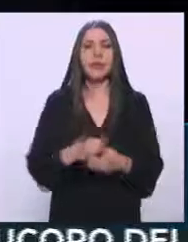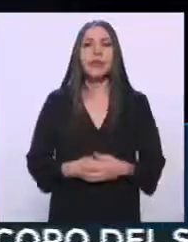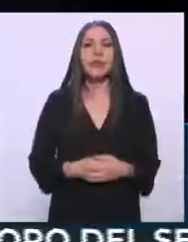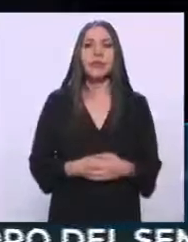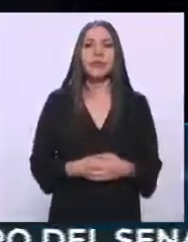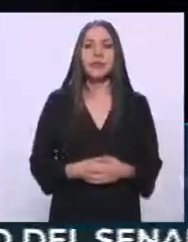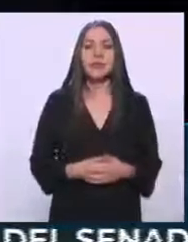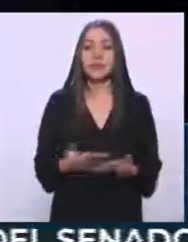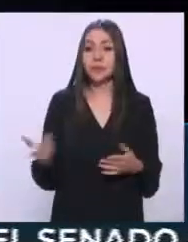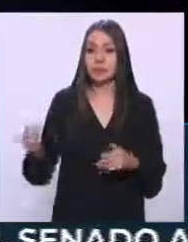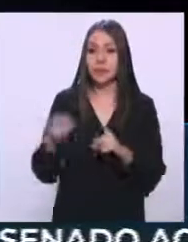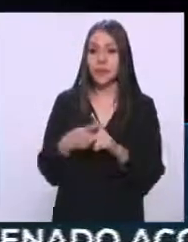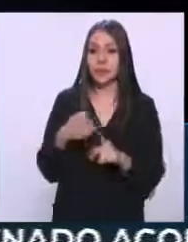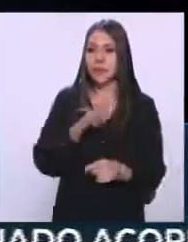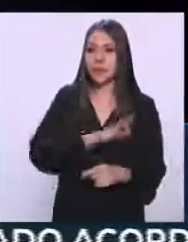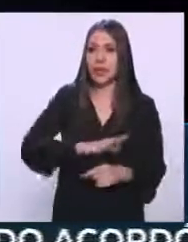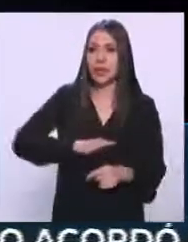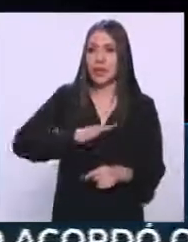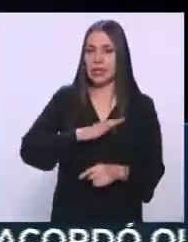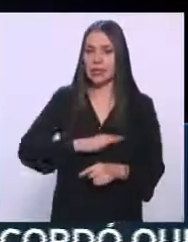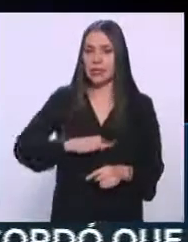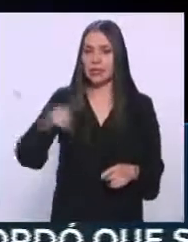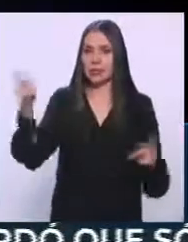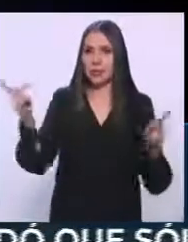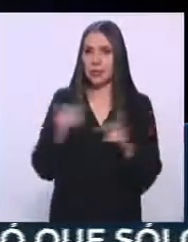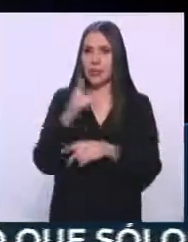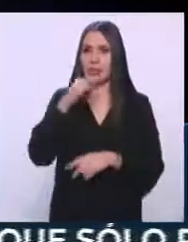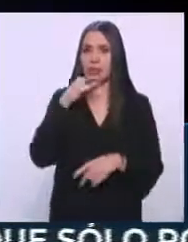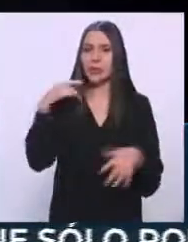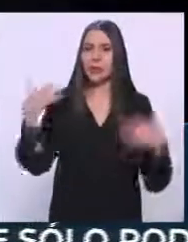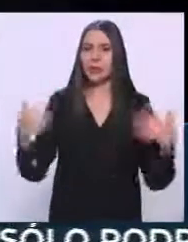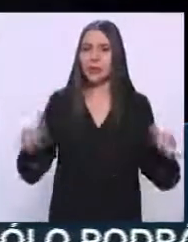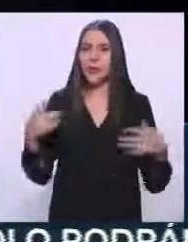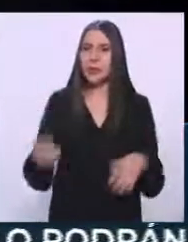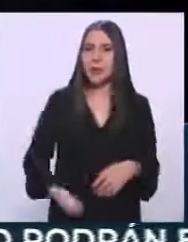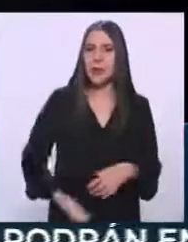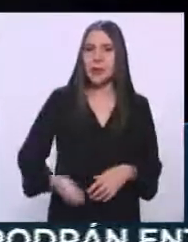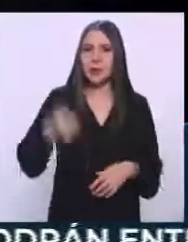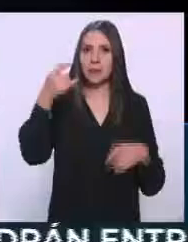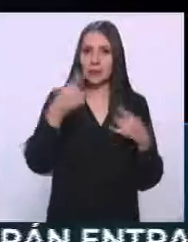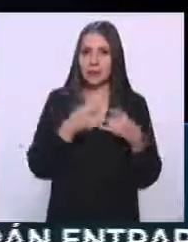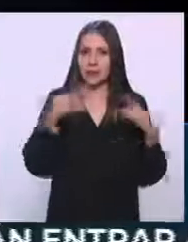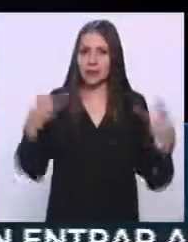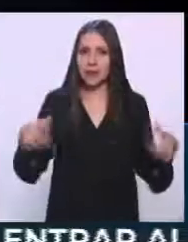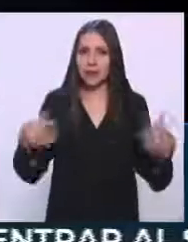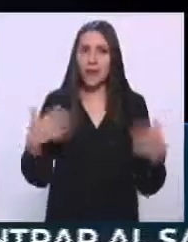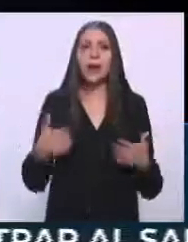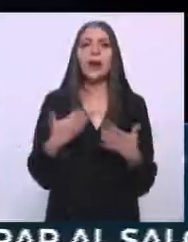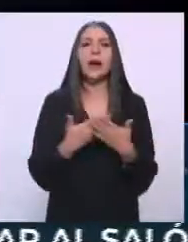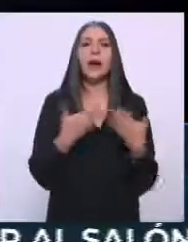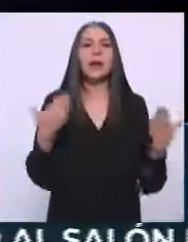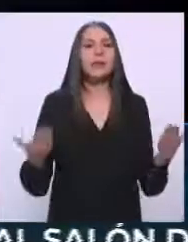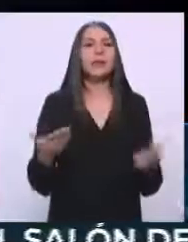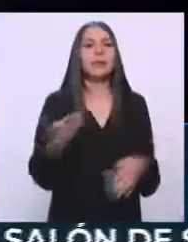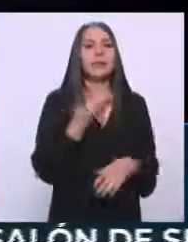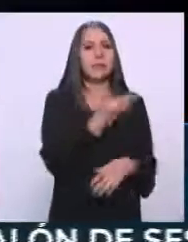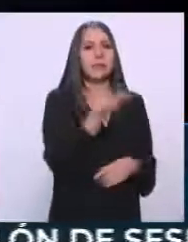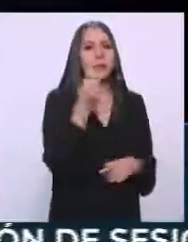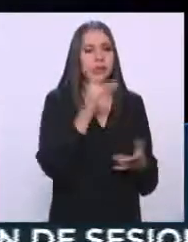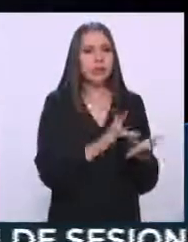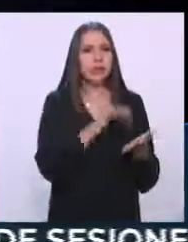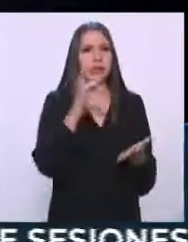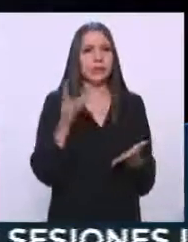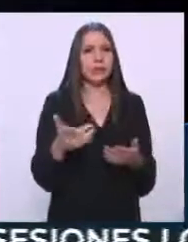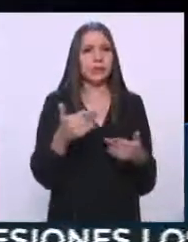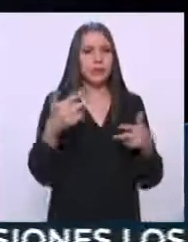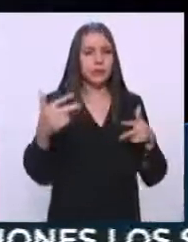lo que está sucediendo allá en Chile. Sin duda es un momento histórico, Carlos, pero justo te agradecemos que estés con nosotros para